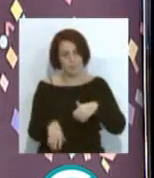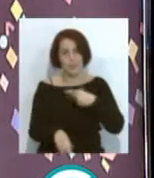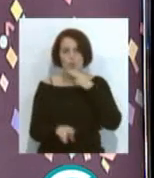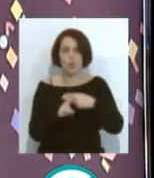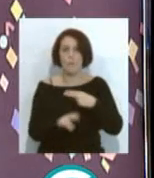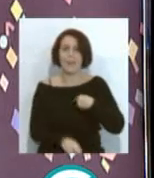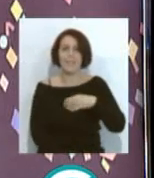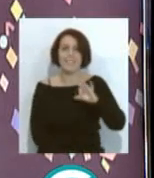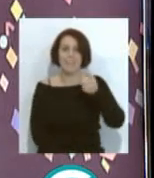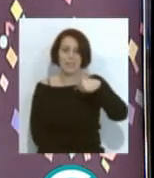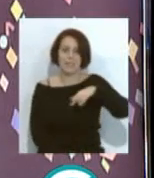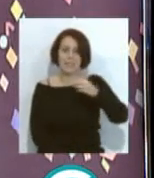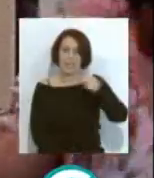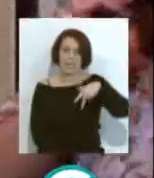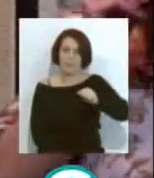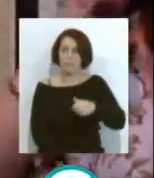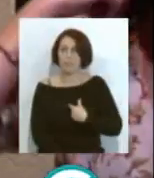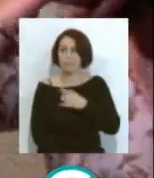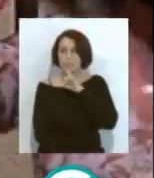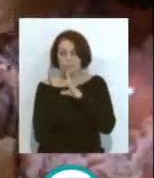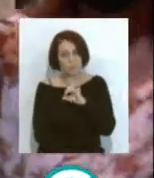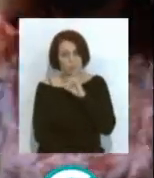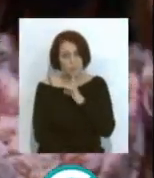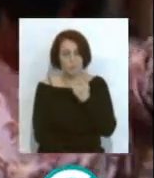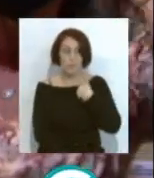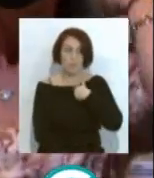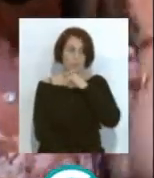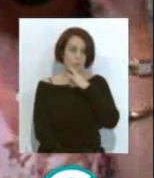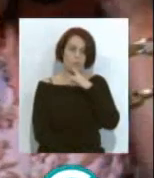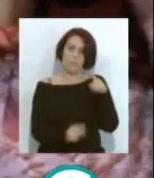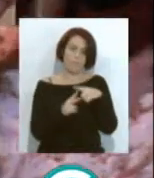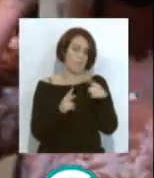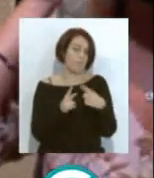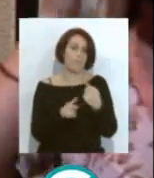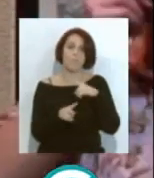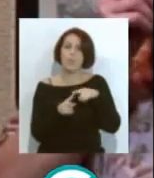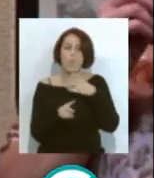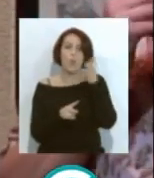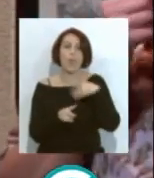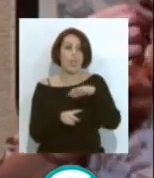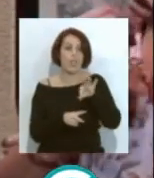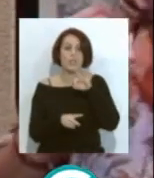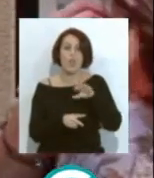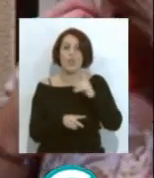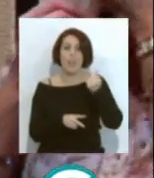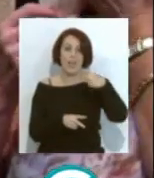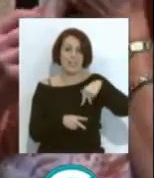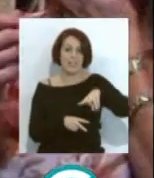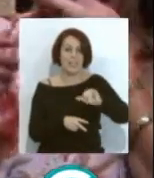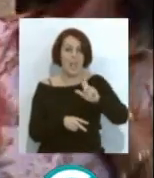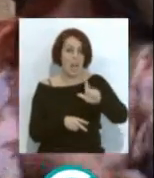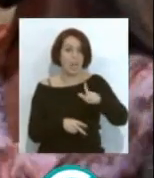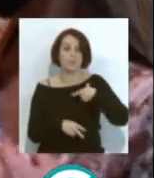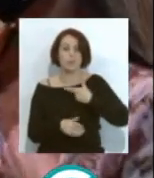Alberto Ramos Santana. Muy contento, estoy muy contento por dos cosas. Primero, porque la decisión de Daniel, cuando cerró la Peña El